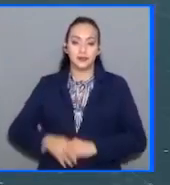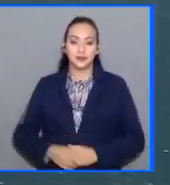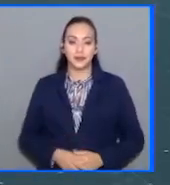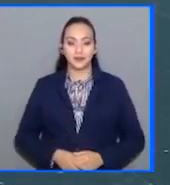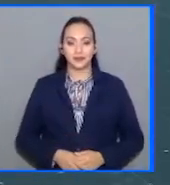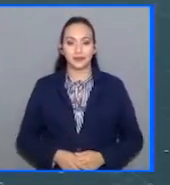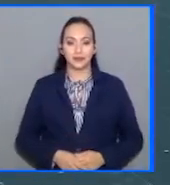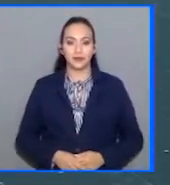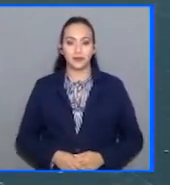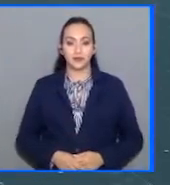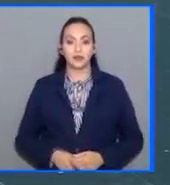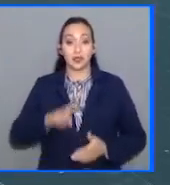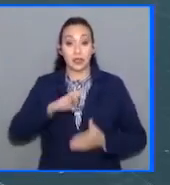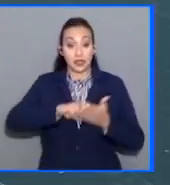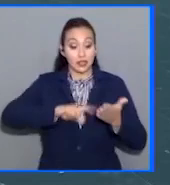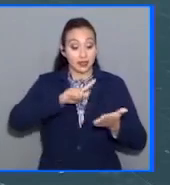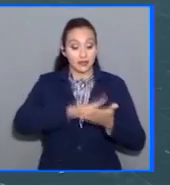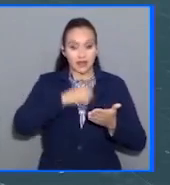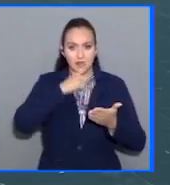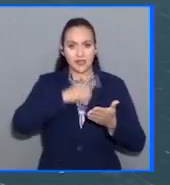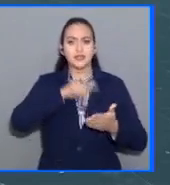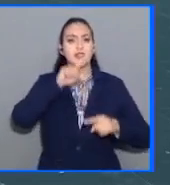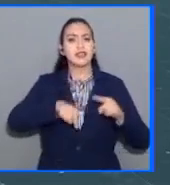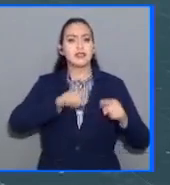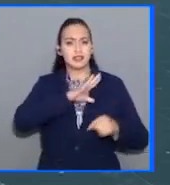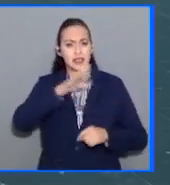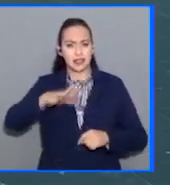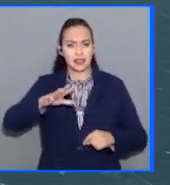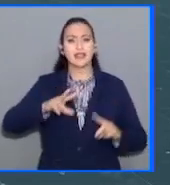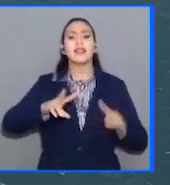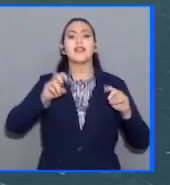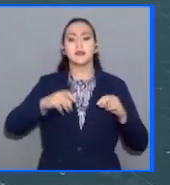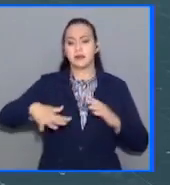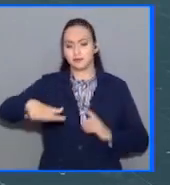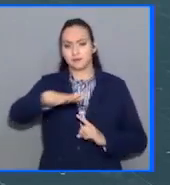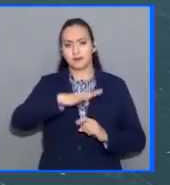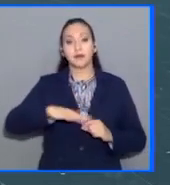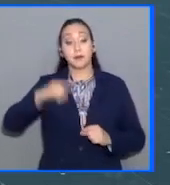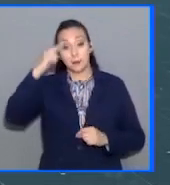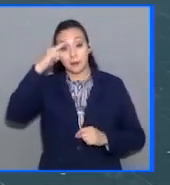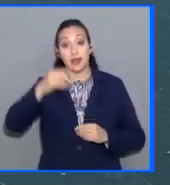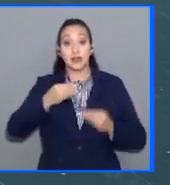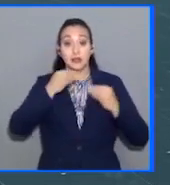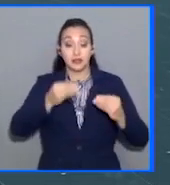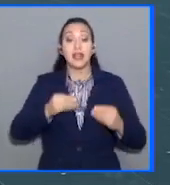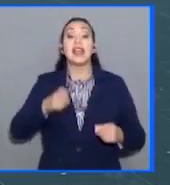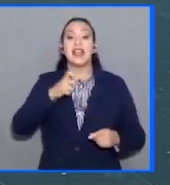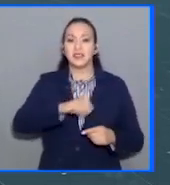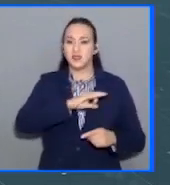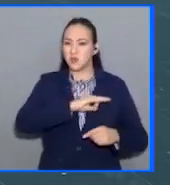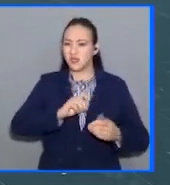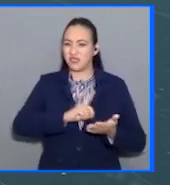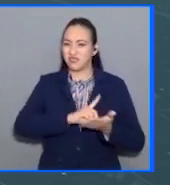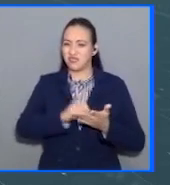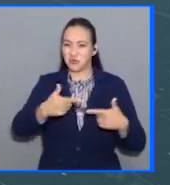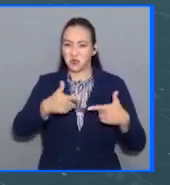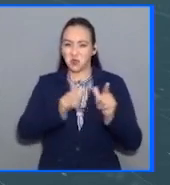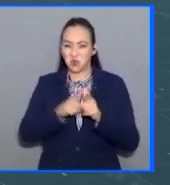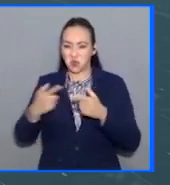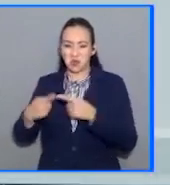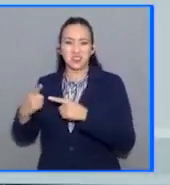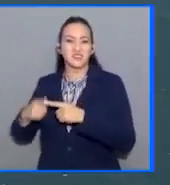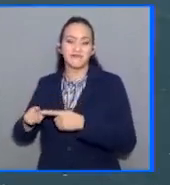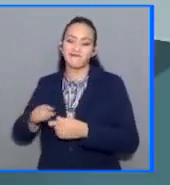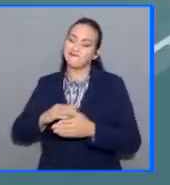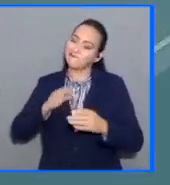Reforma que elimina efectos generales en suspensiones podría afectar la defensa de derechos colectivos, advirtió el ministro Javier